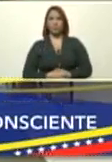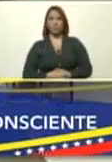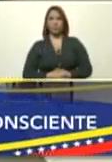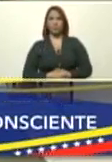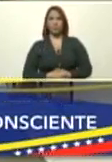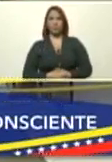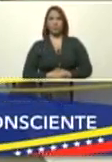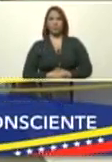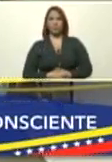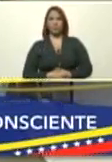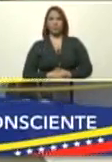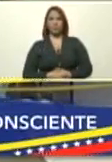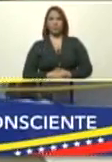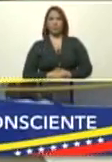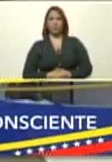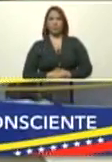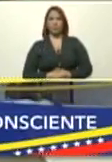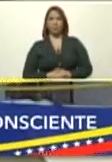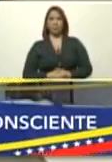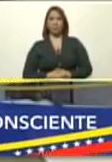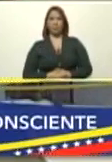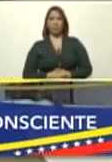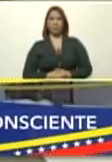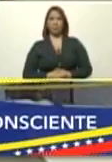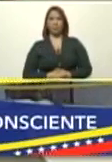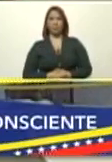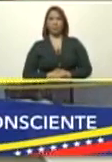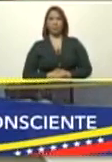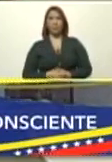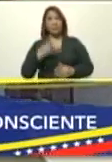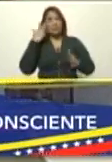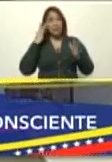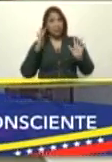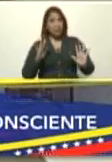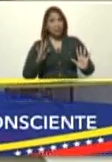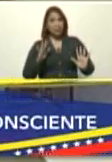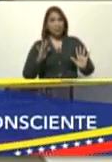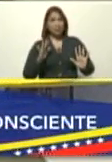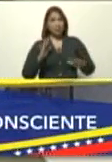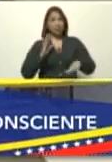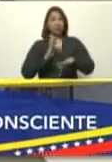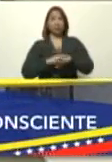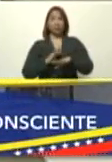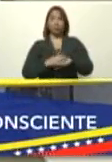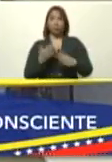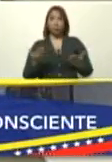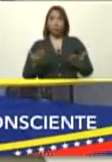Y bueno, en el caso este se pasa porque